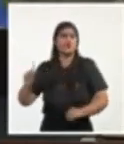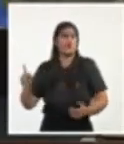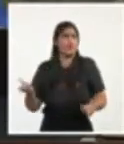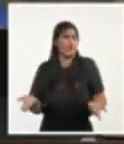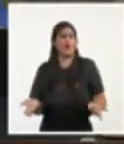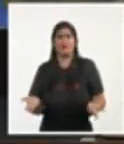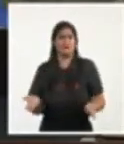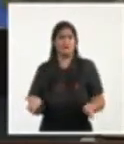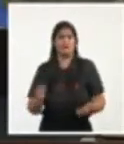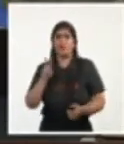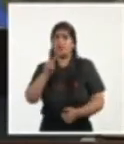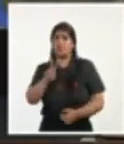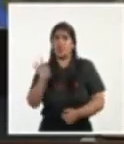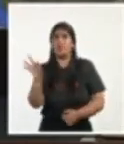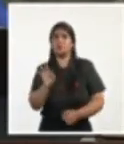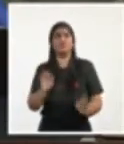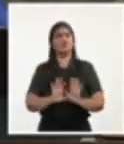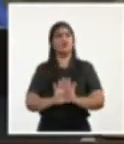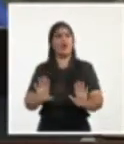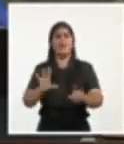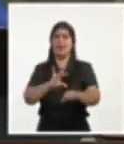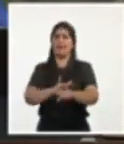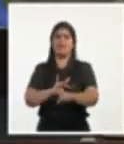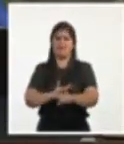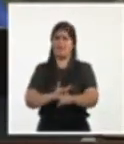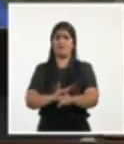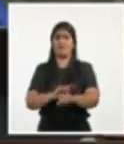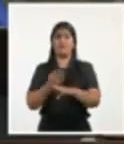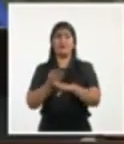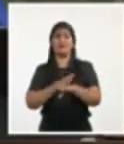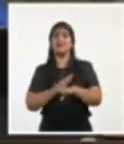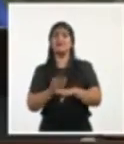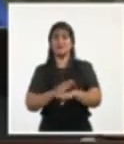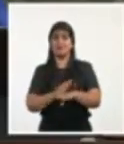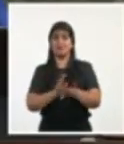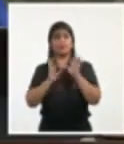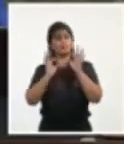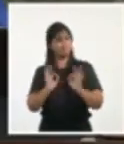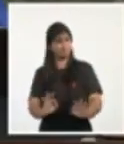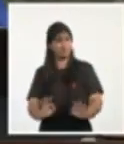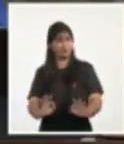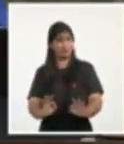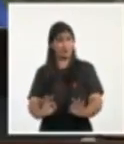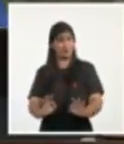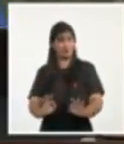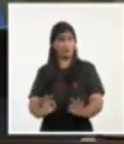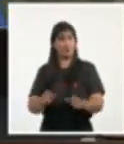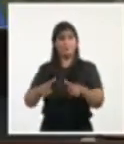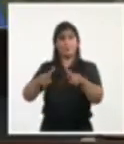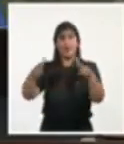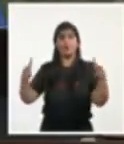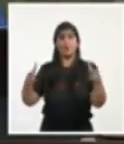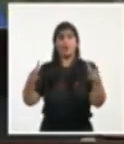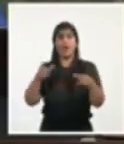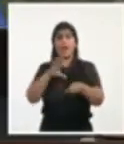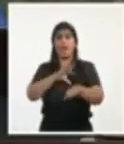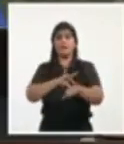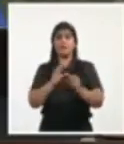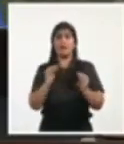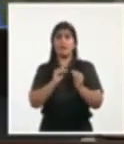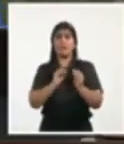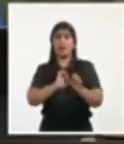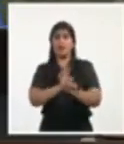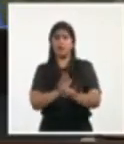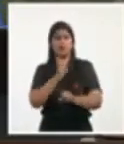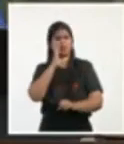lo tanto, eso indica que hay una posibilidad real de que la mayoría no enferme si cumplimos con todos esos